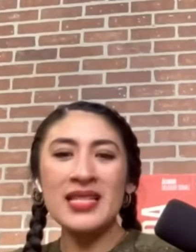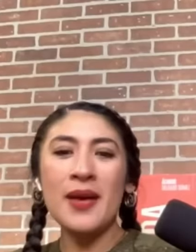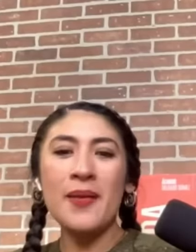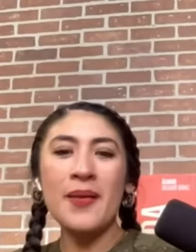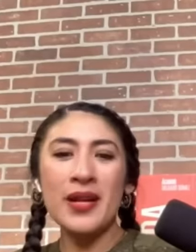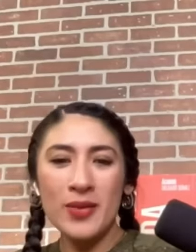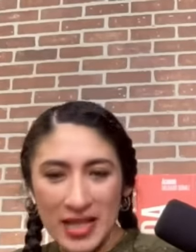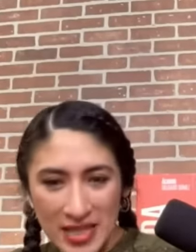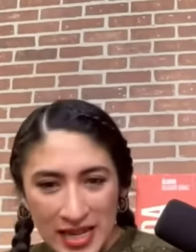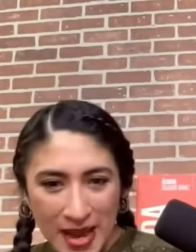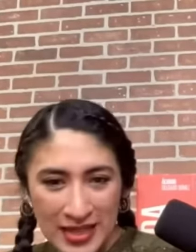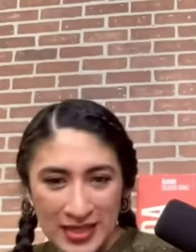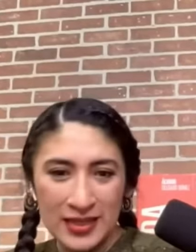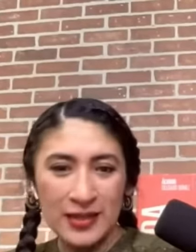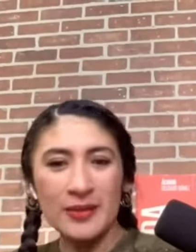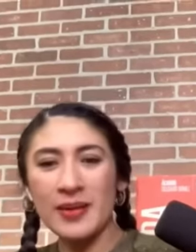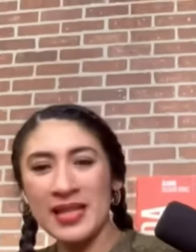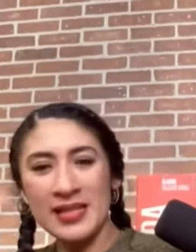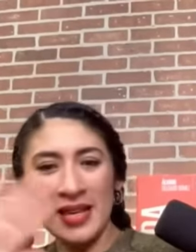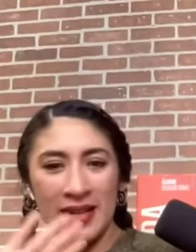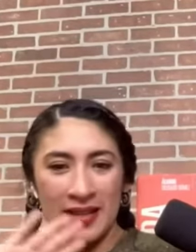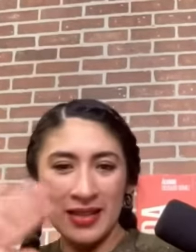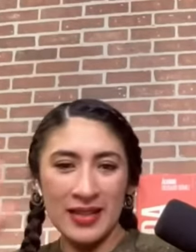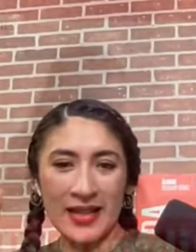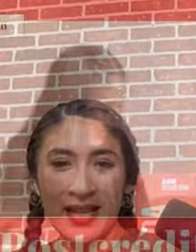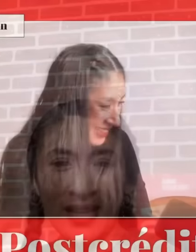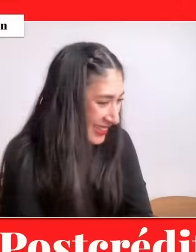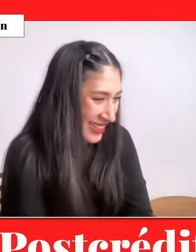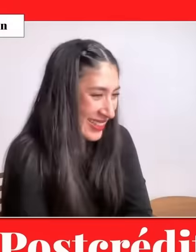les van sí las chavarr cuas ya se les van